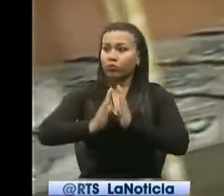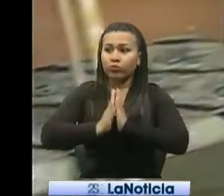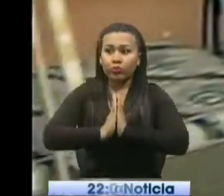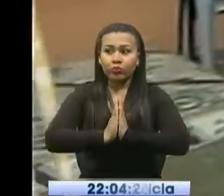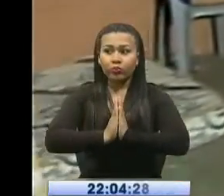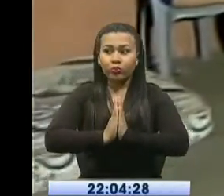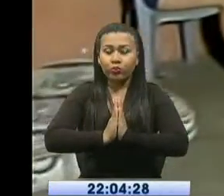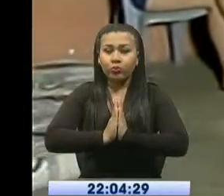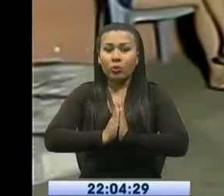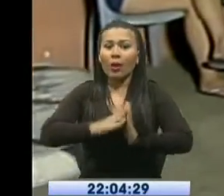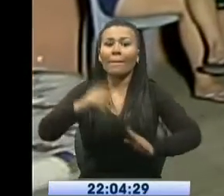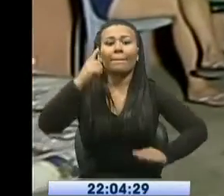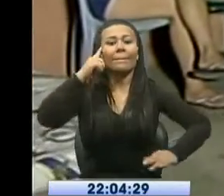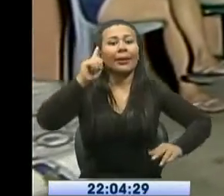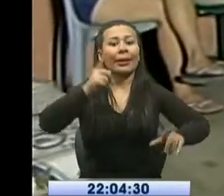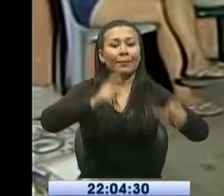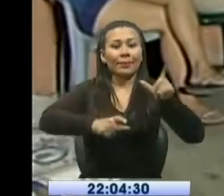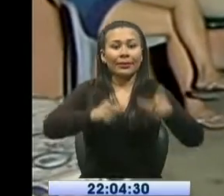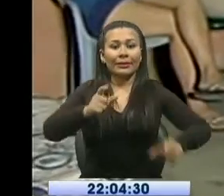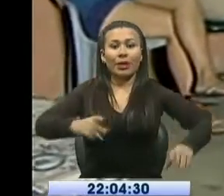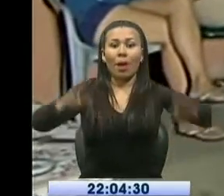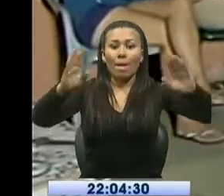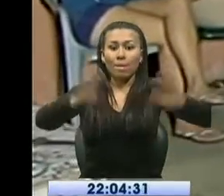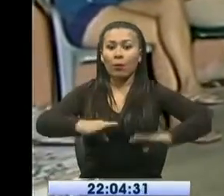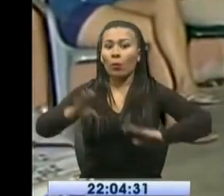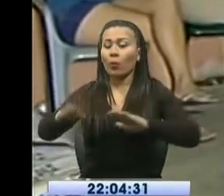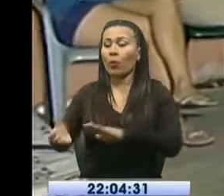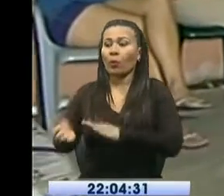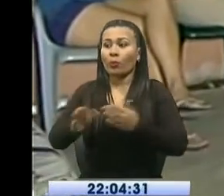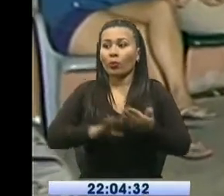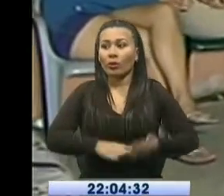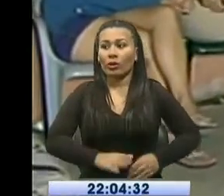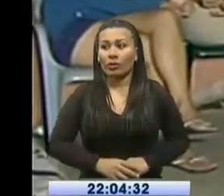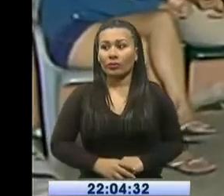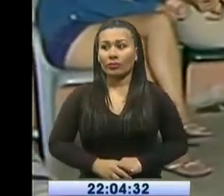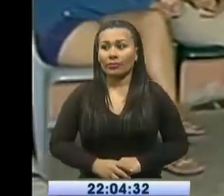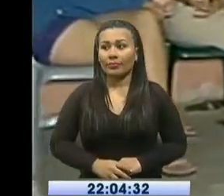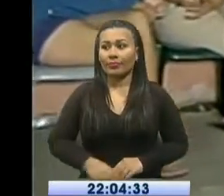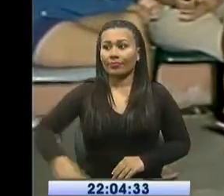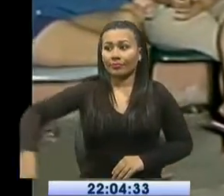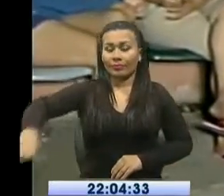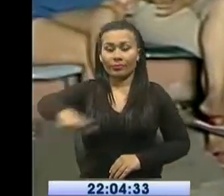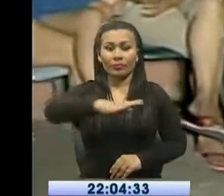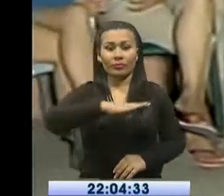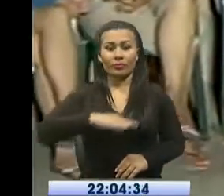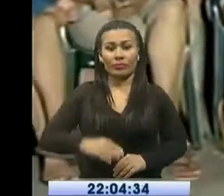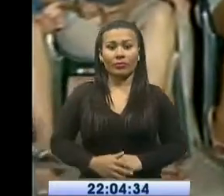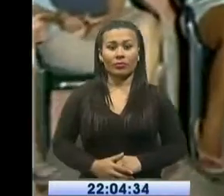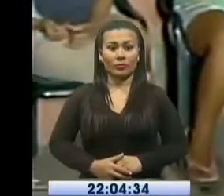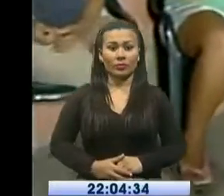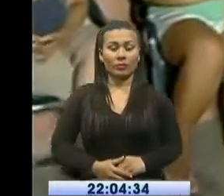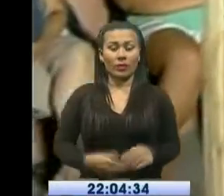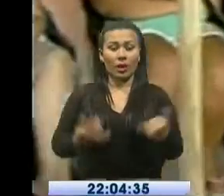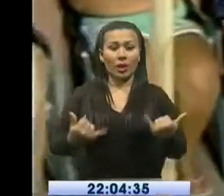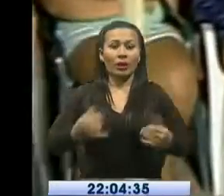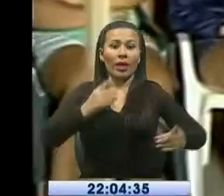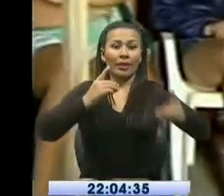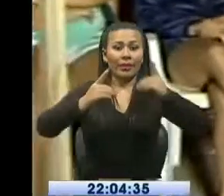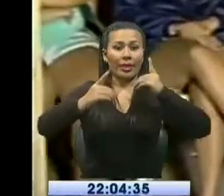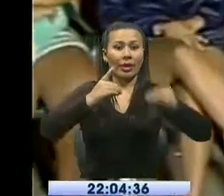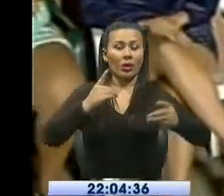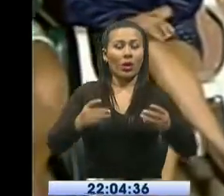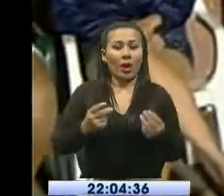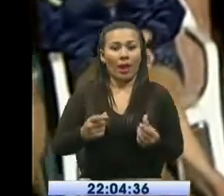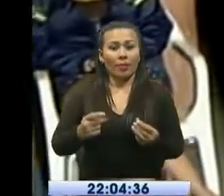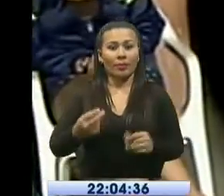realizando un rezo para las víctimas que cayeron o que fallecieron en medio de estos escombros. Por acá vamos a dialogar rápidamente. Mi estimado amigo, muy